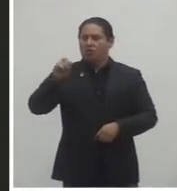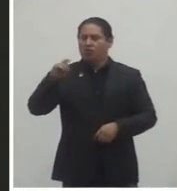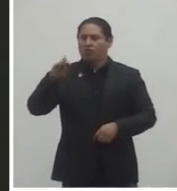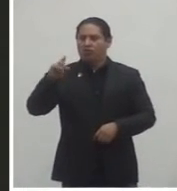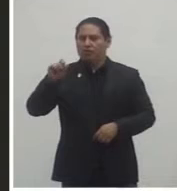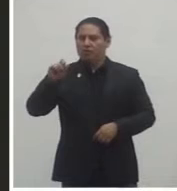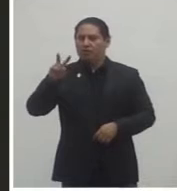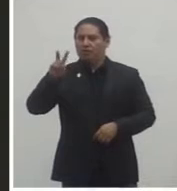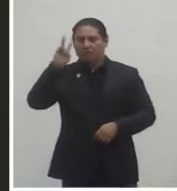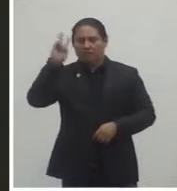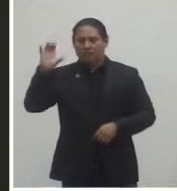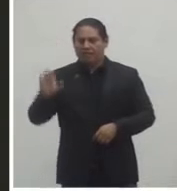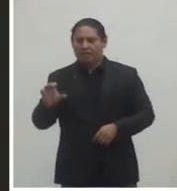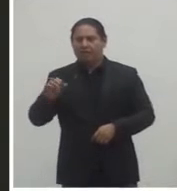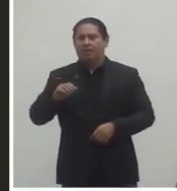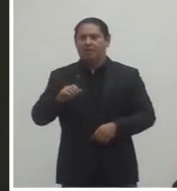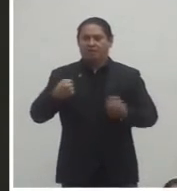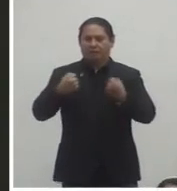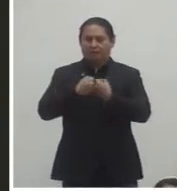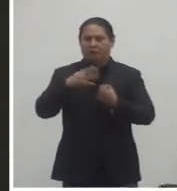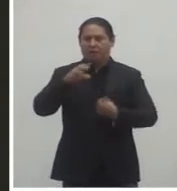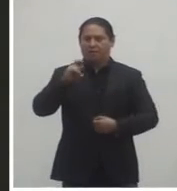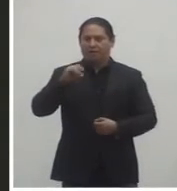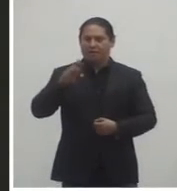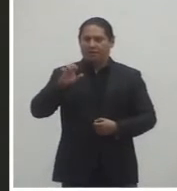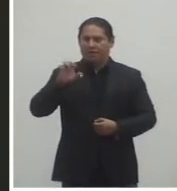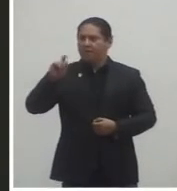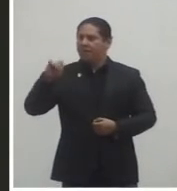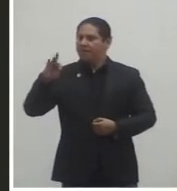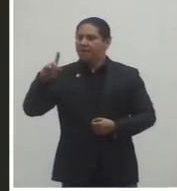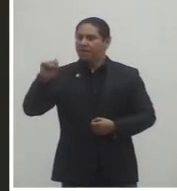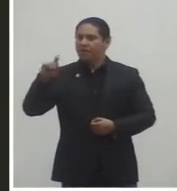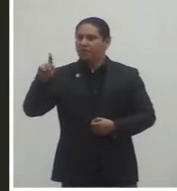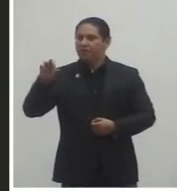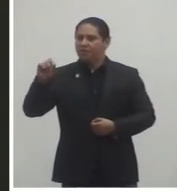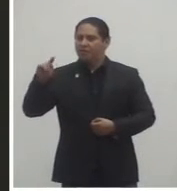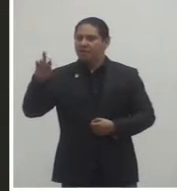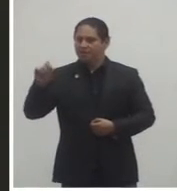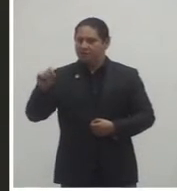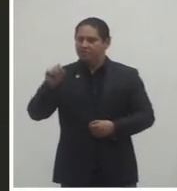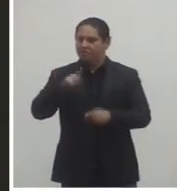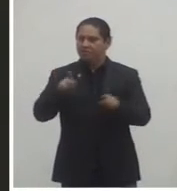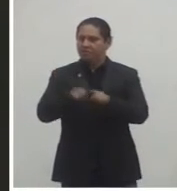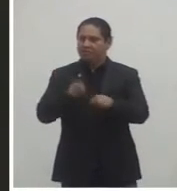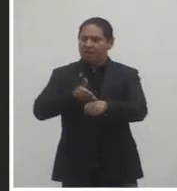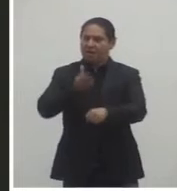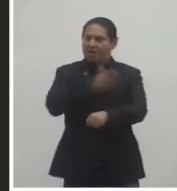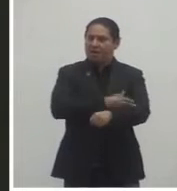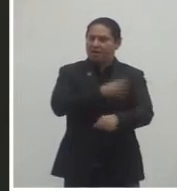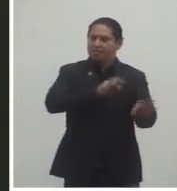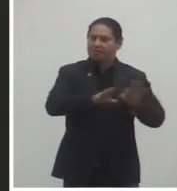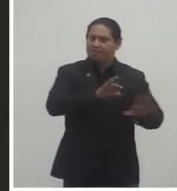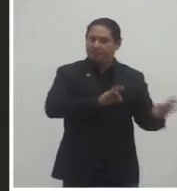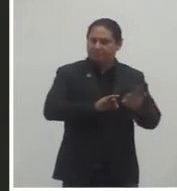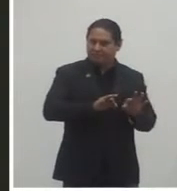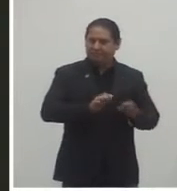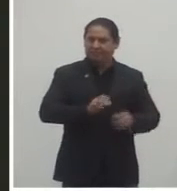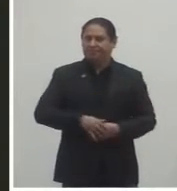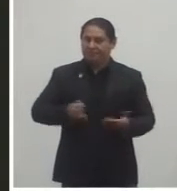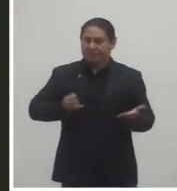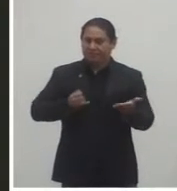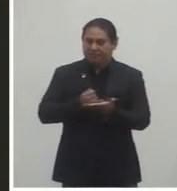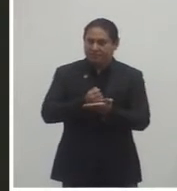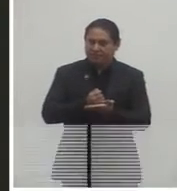Venustiano Carranza, Frontera Comalapa y Emiliano Zapata, cometidos todos por la legislatura pasada. Una